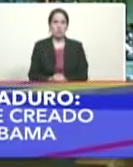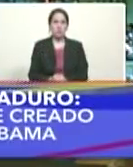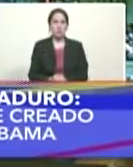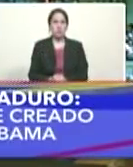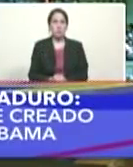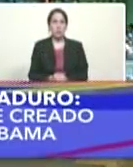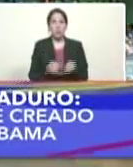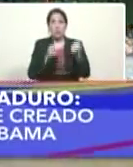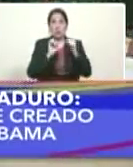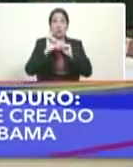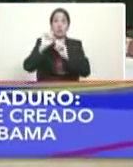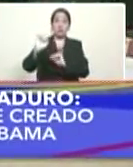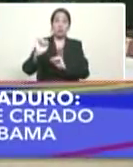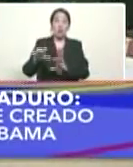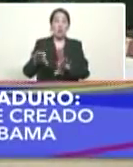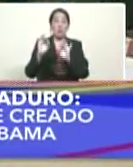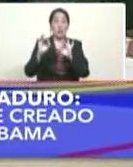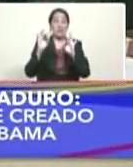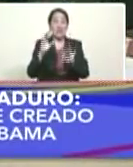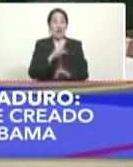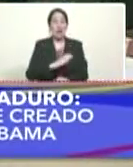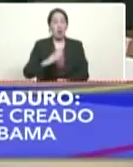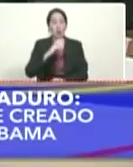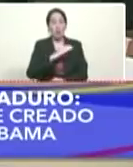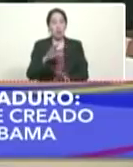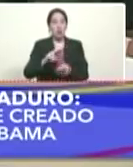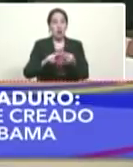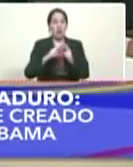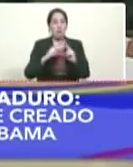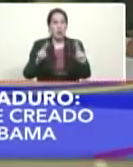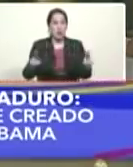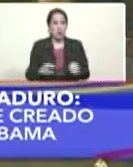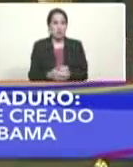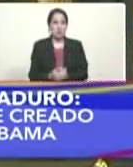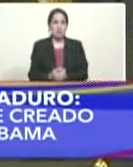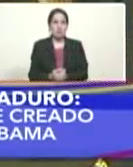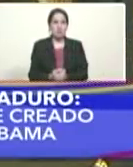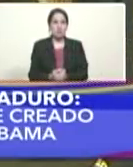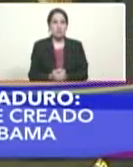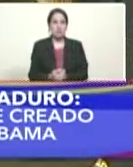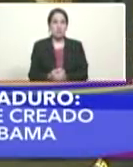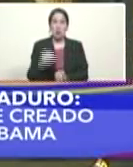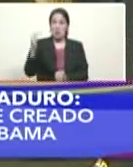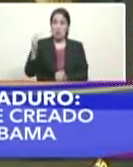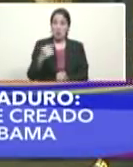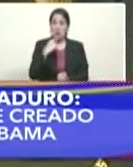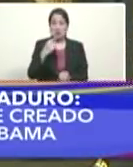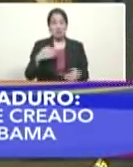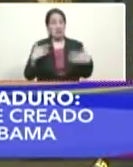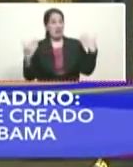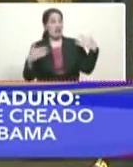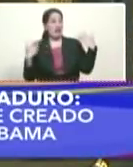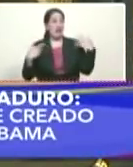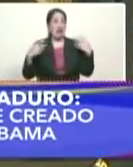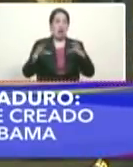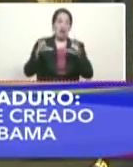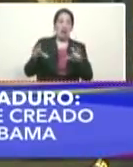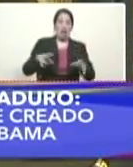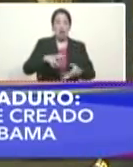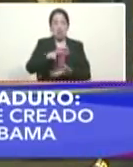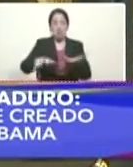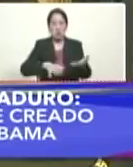los cuadrillas especiales de paz a brindarnos nadie va a devenir en vos hinchar las calles del barrio de la cuadra